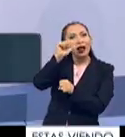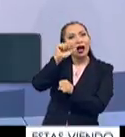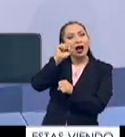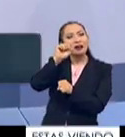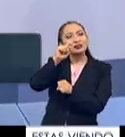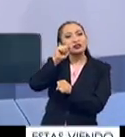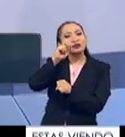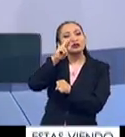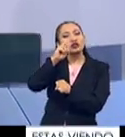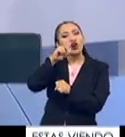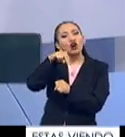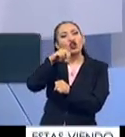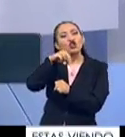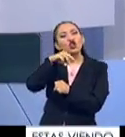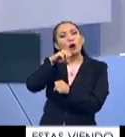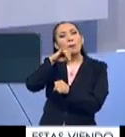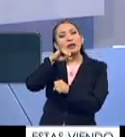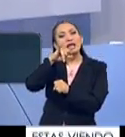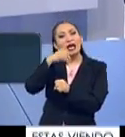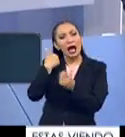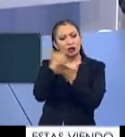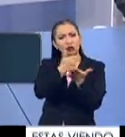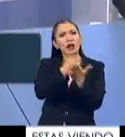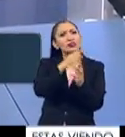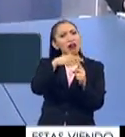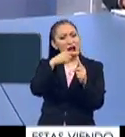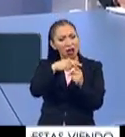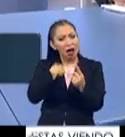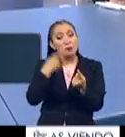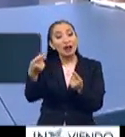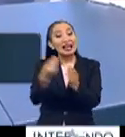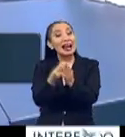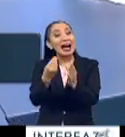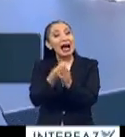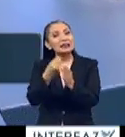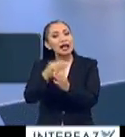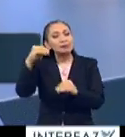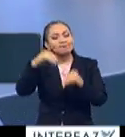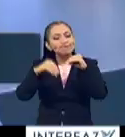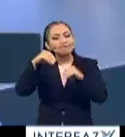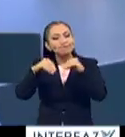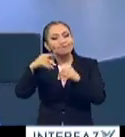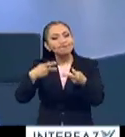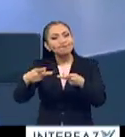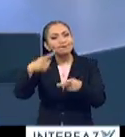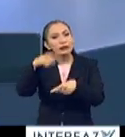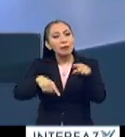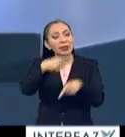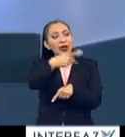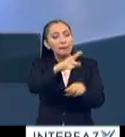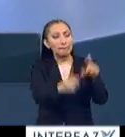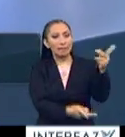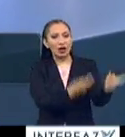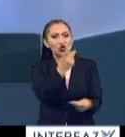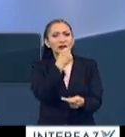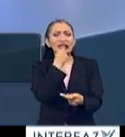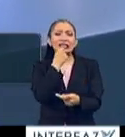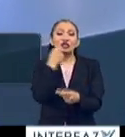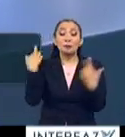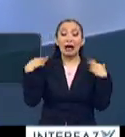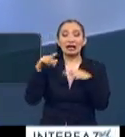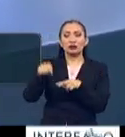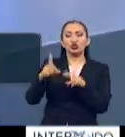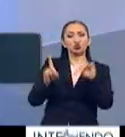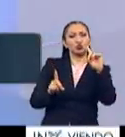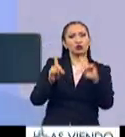astronomía, ayudarles a hacer la tarea, porque esta clase se está construyendo de acuerdo a las preguntas de los niños y de los